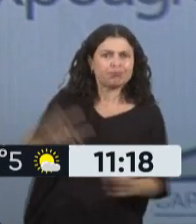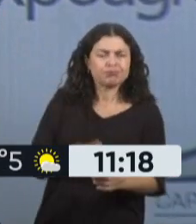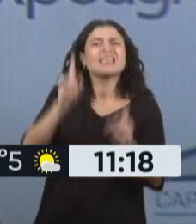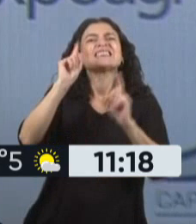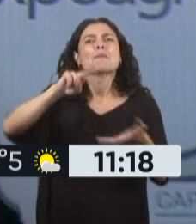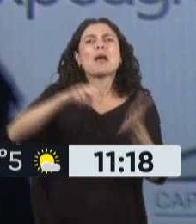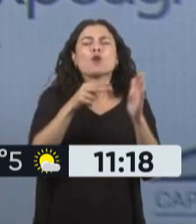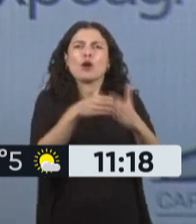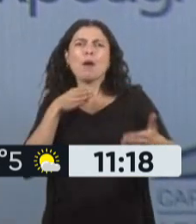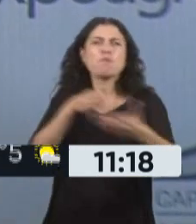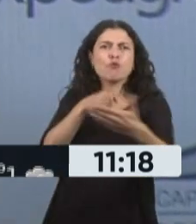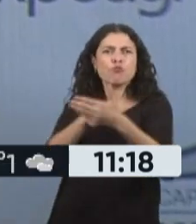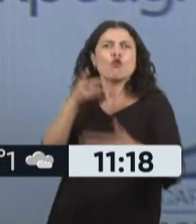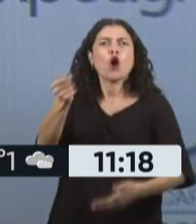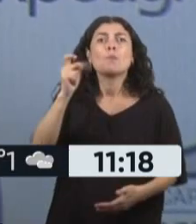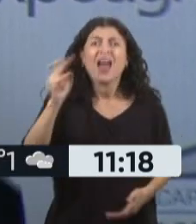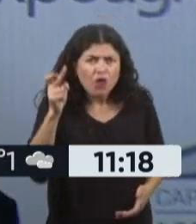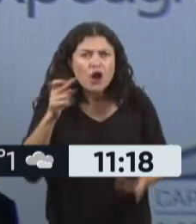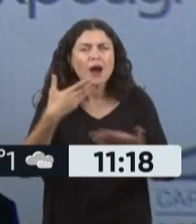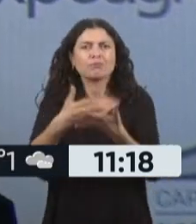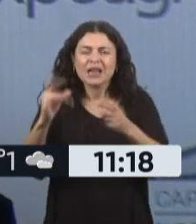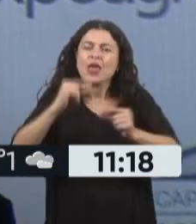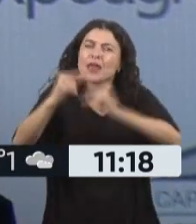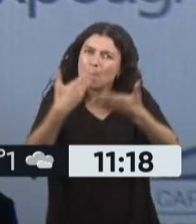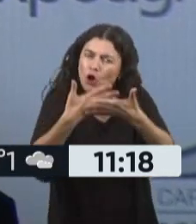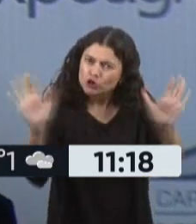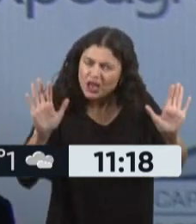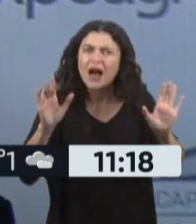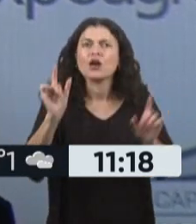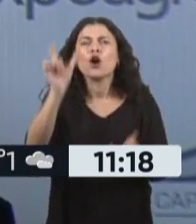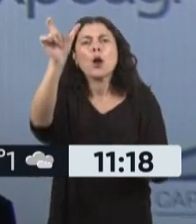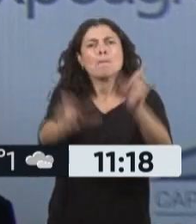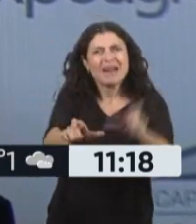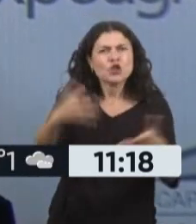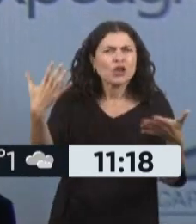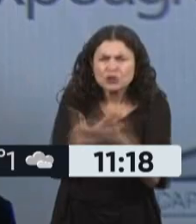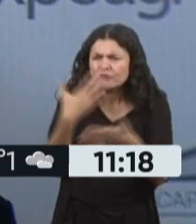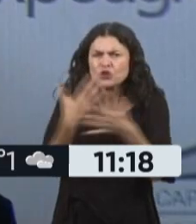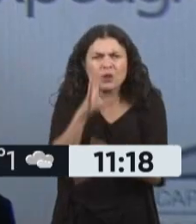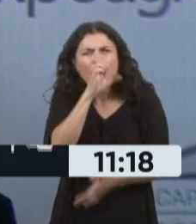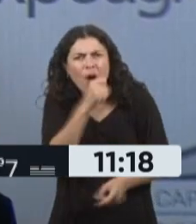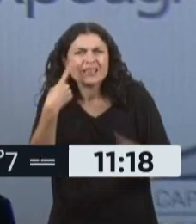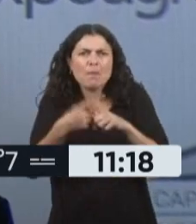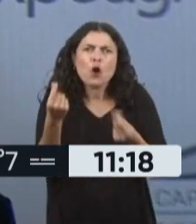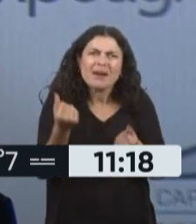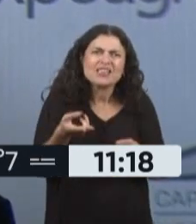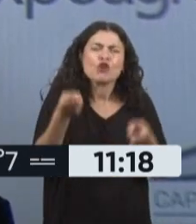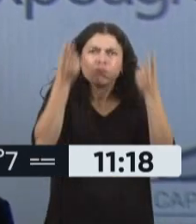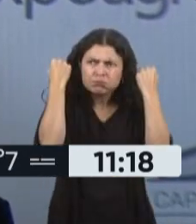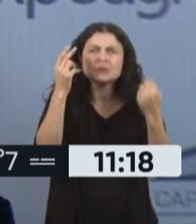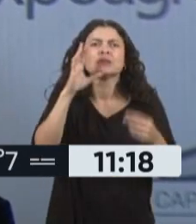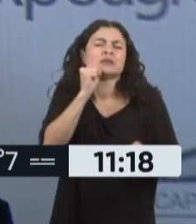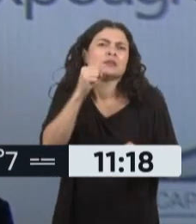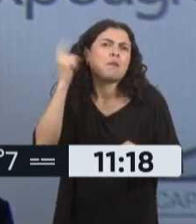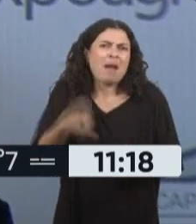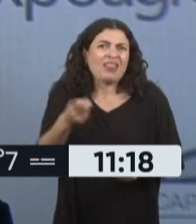torno al 200%, castigando la rentabilidad de todos ustedes, obligándolos a acceder a insumos a un dólar altísimo y obligándolos a vender